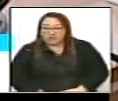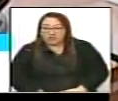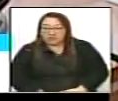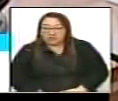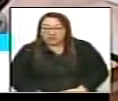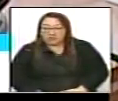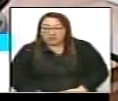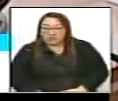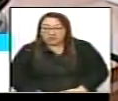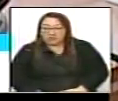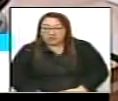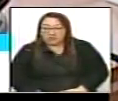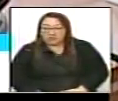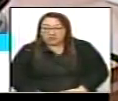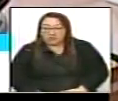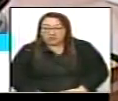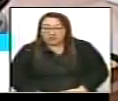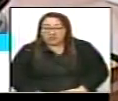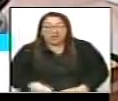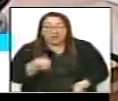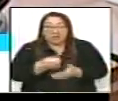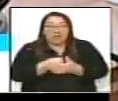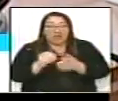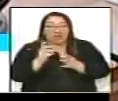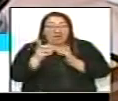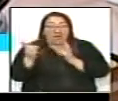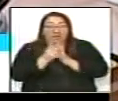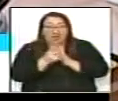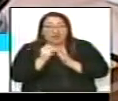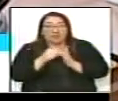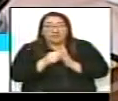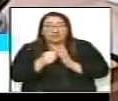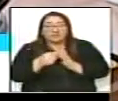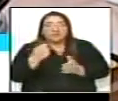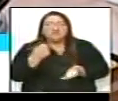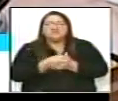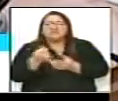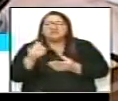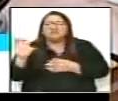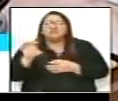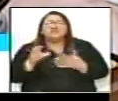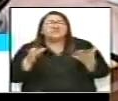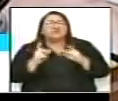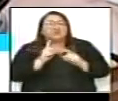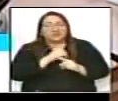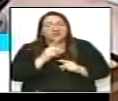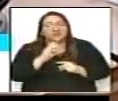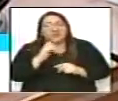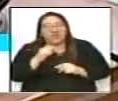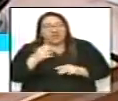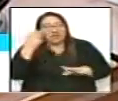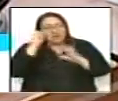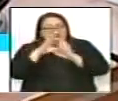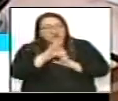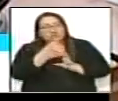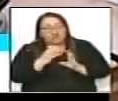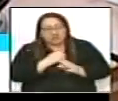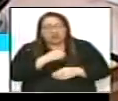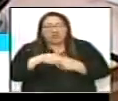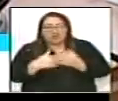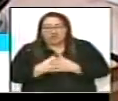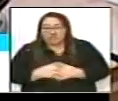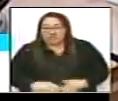el fideicomiso se constituye con fondos, principalmente recursos determinados, canon sobre canon, etcétera. Esa